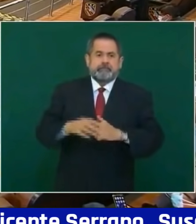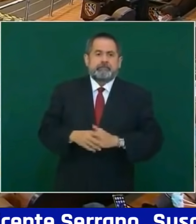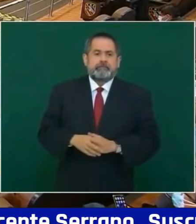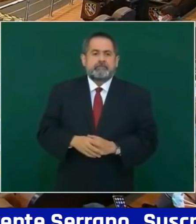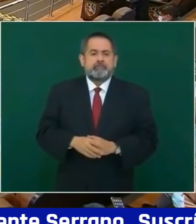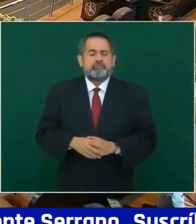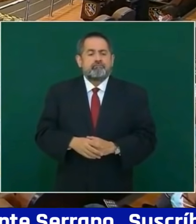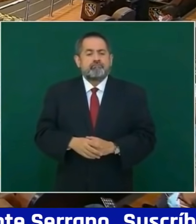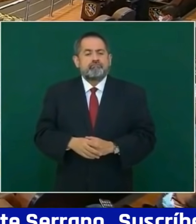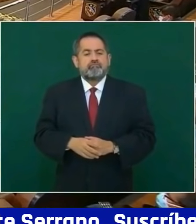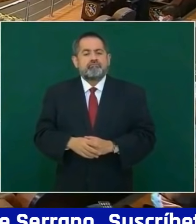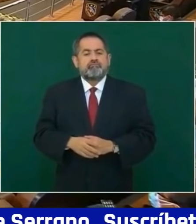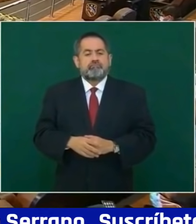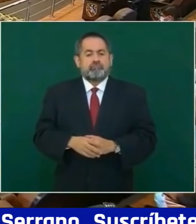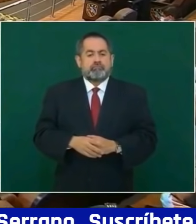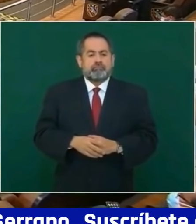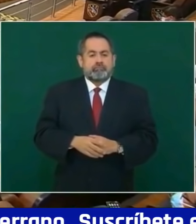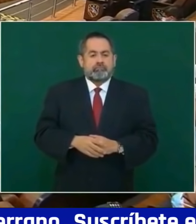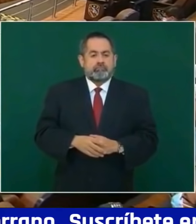le escribo